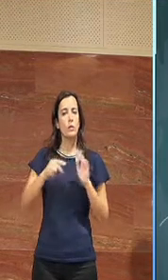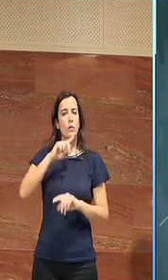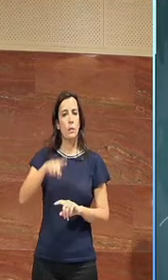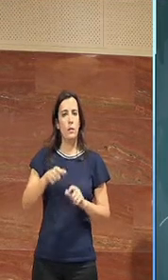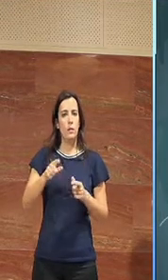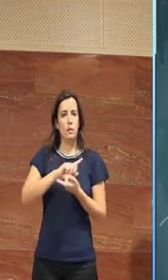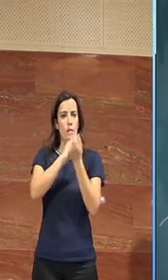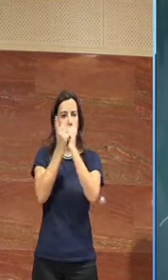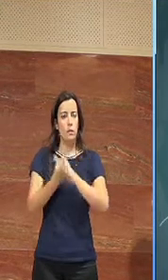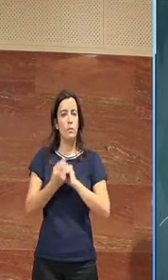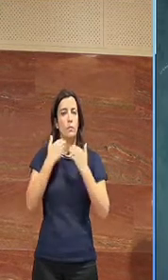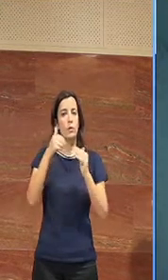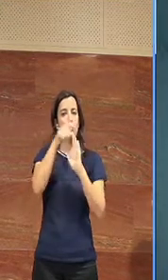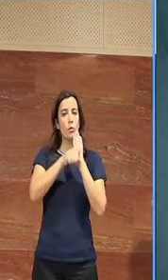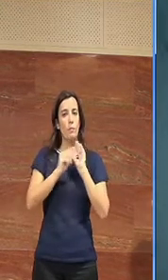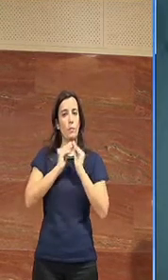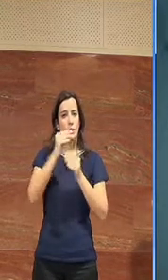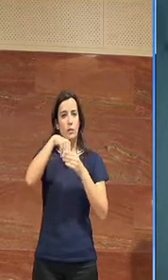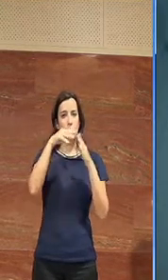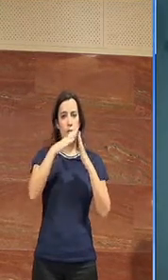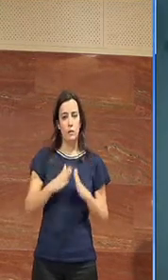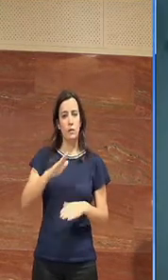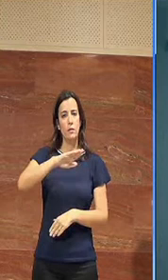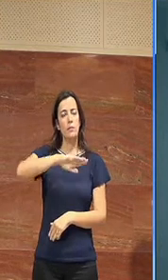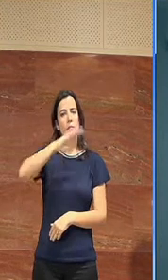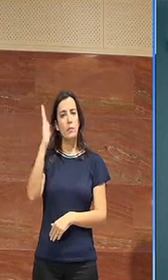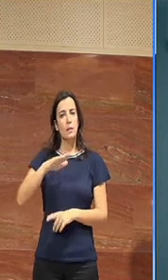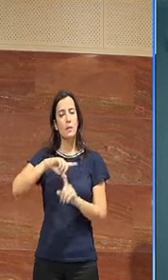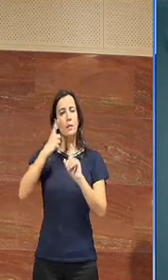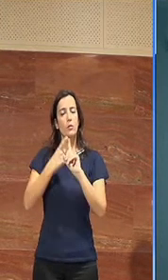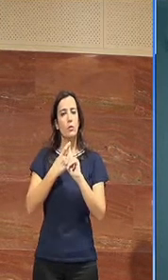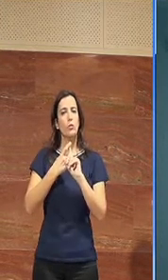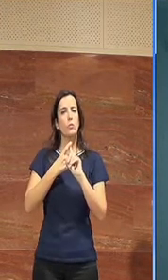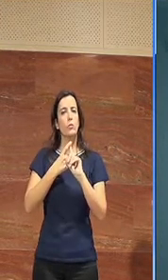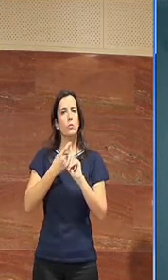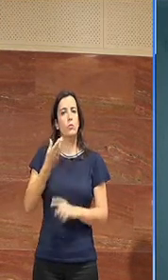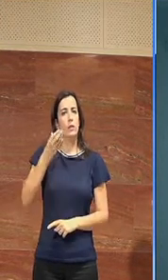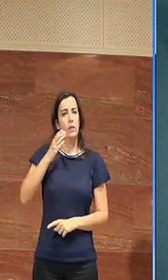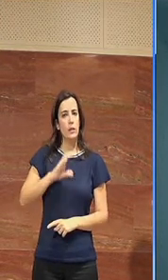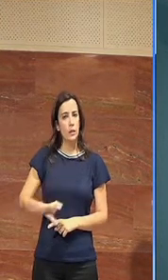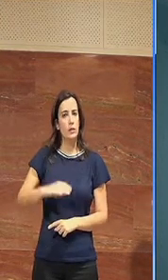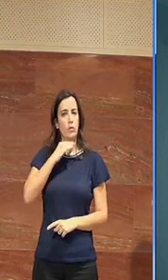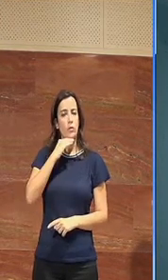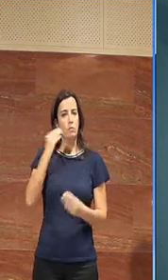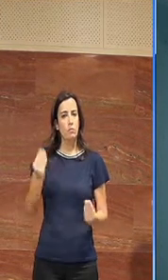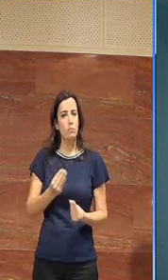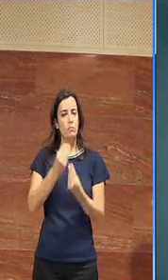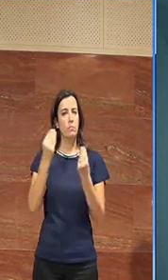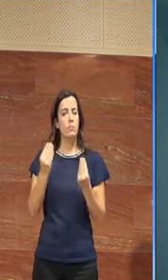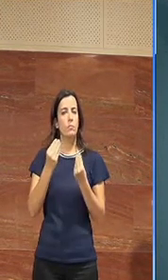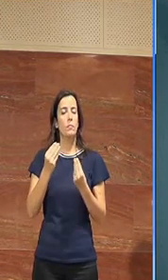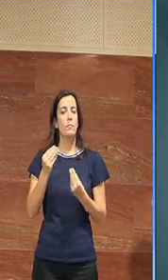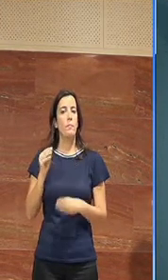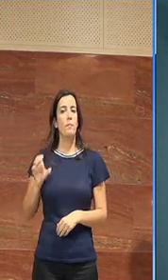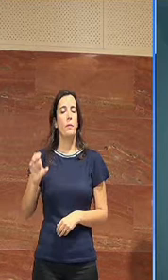medio de programas hechos en casa, Brasil logró reducir la tasa de población con ingresos inferiores al $1.25 por día